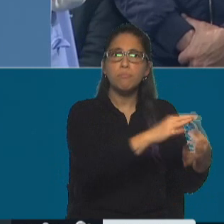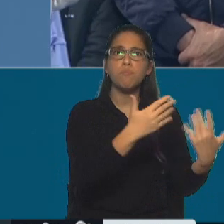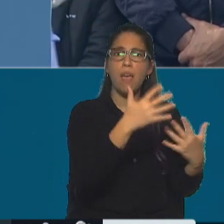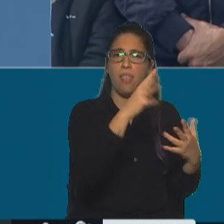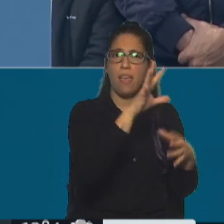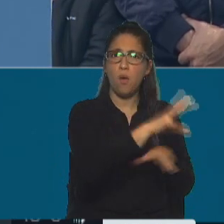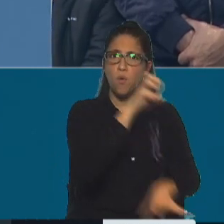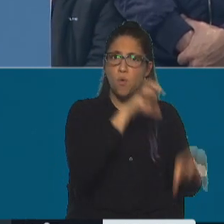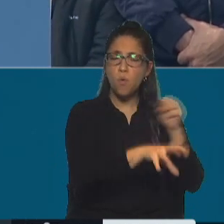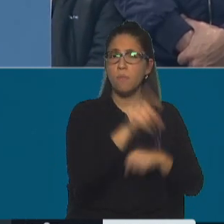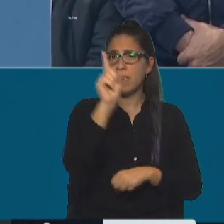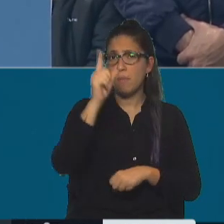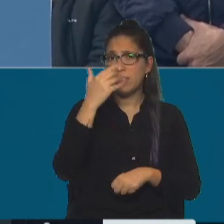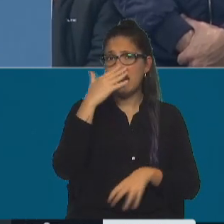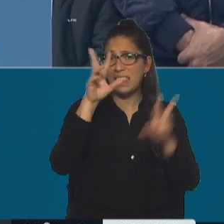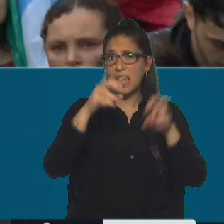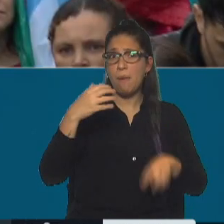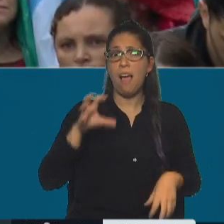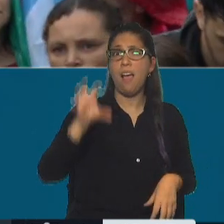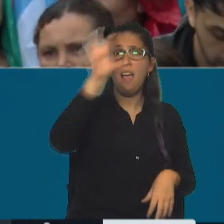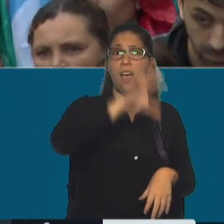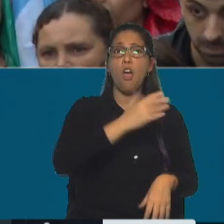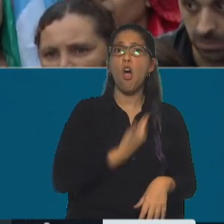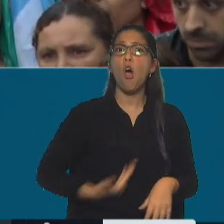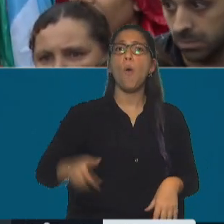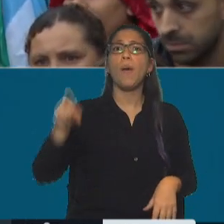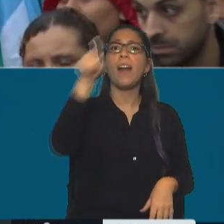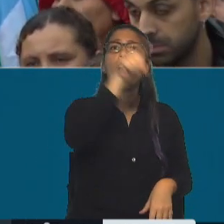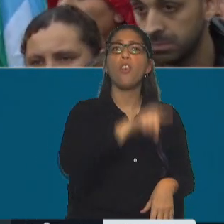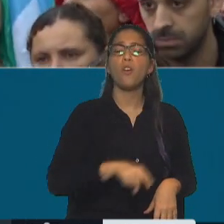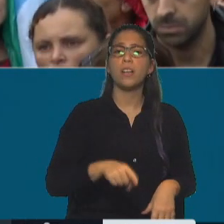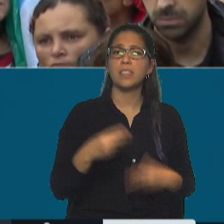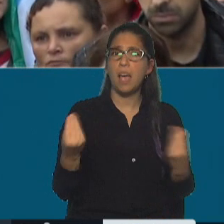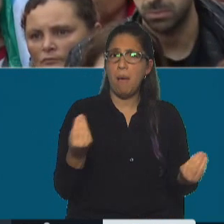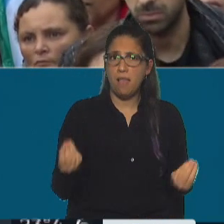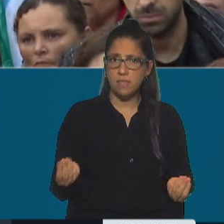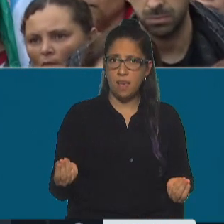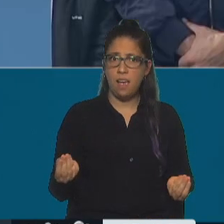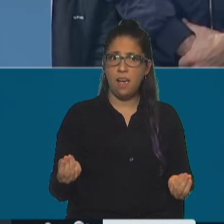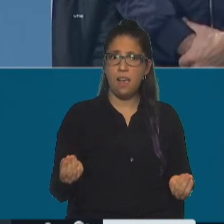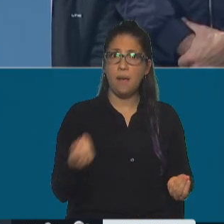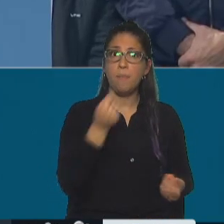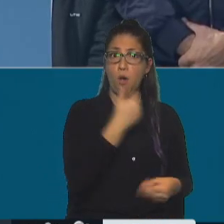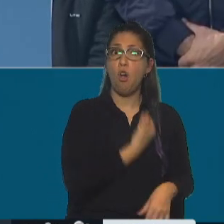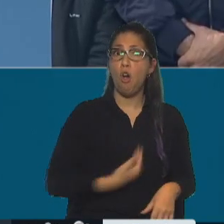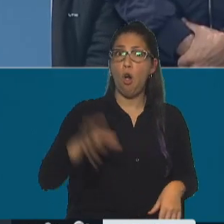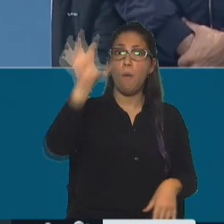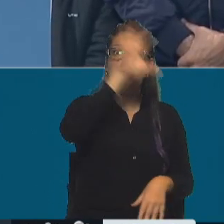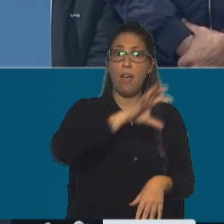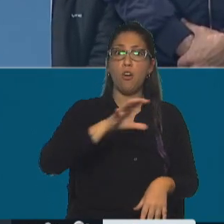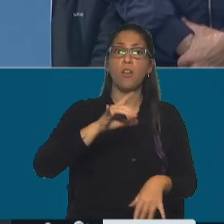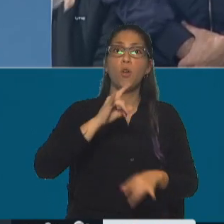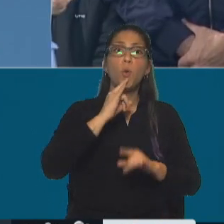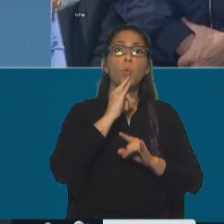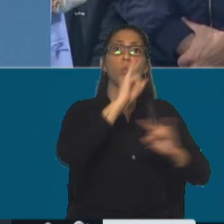otro tema, que es el del federalismo. Claro. ¿Qué pasa con los gobernadores? ¿Cómo también vos generas una lógica donde los gobernadores tienen la autonomía sobre eso,